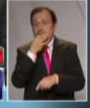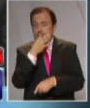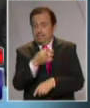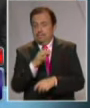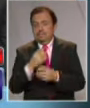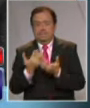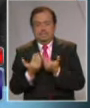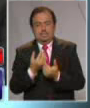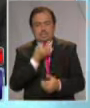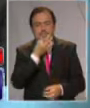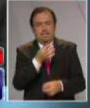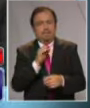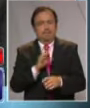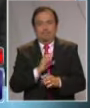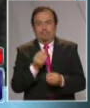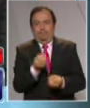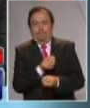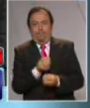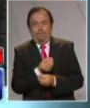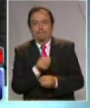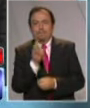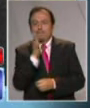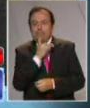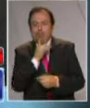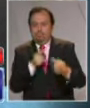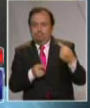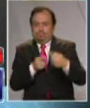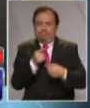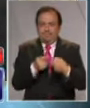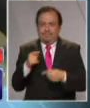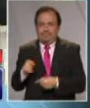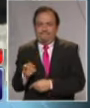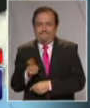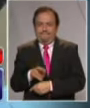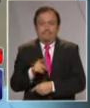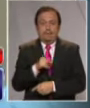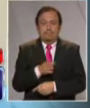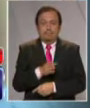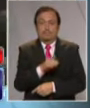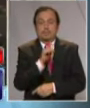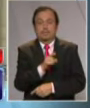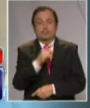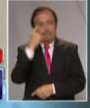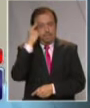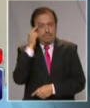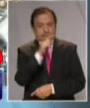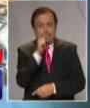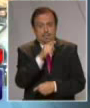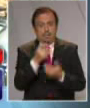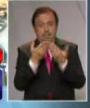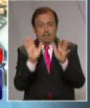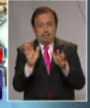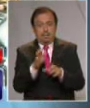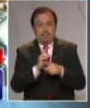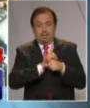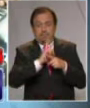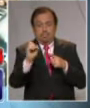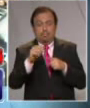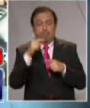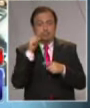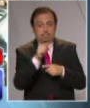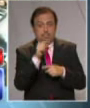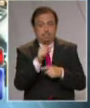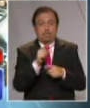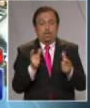que es evidente que ya no hay ninguna disputa política que esté en curso. Piense usted que las ampliaciones de las querellas efectuadas